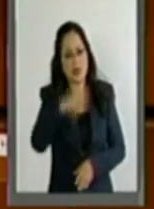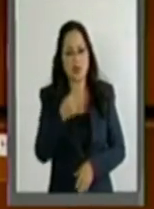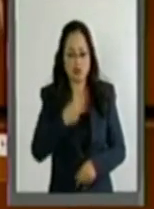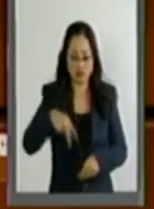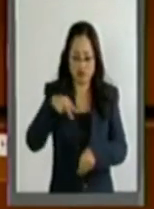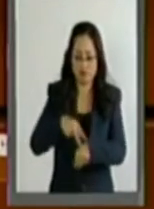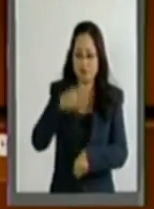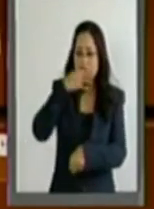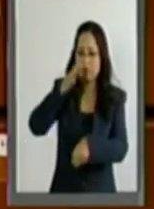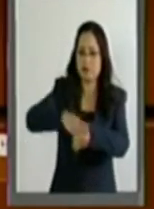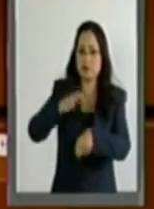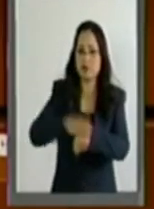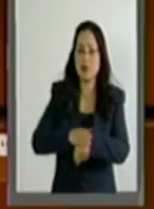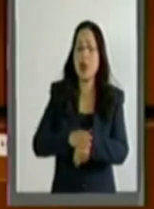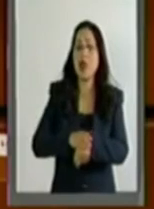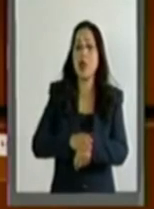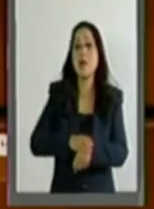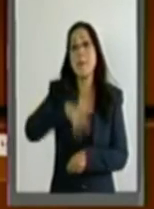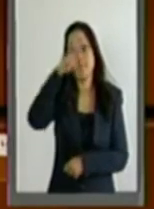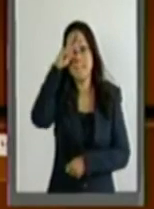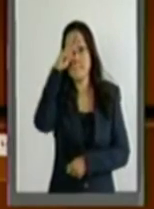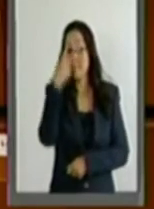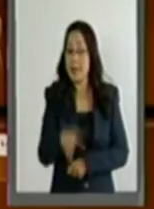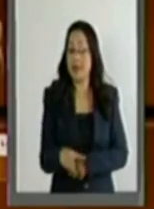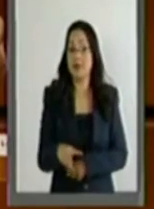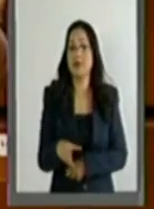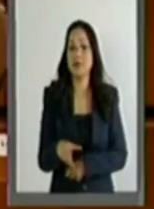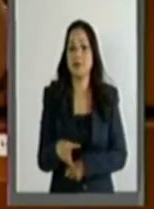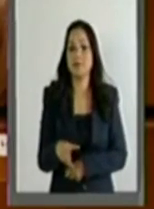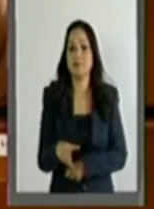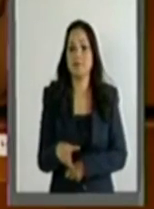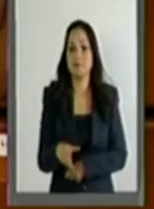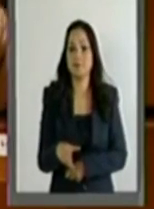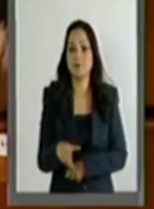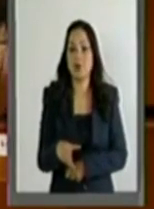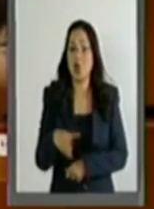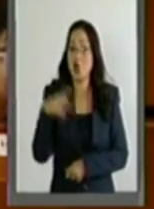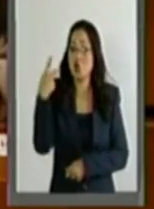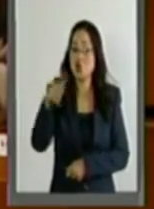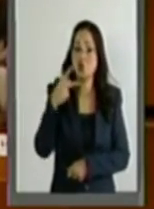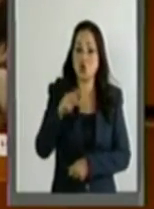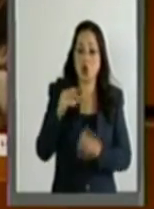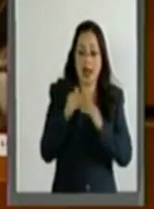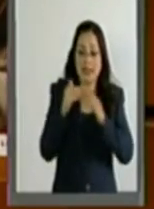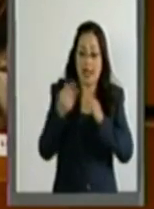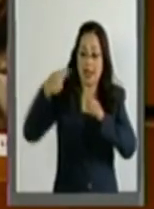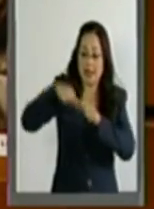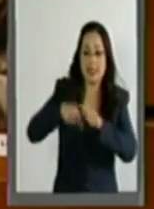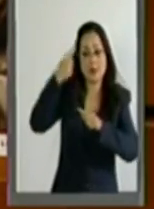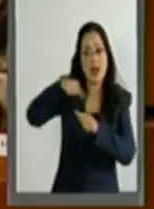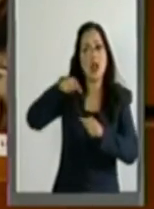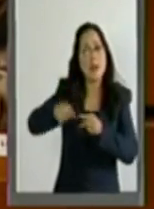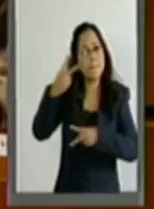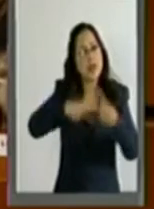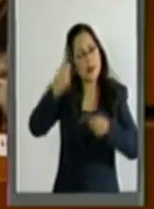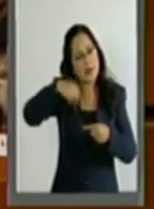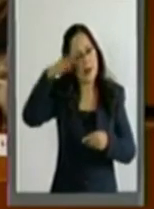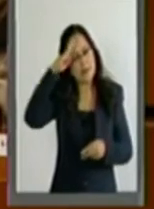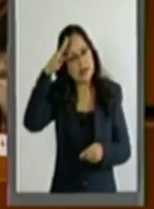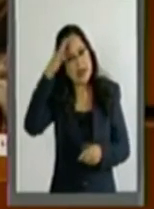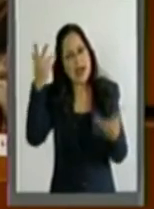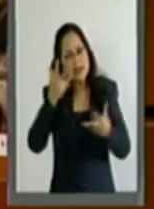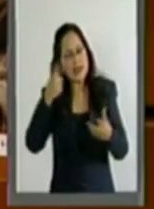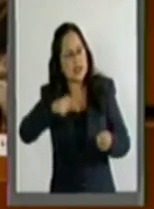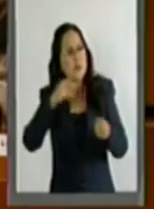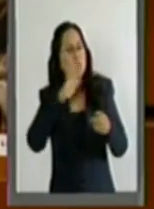le decimos que México no es su patio trasero para que pueda venir a pensar o a pretender que